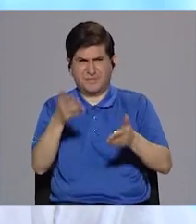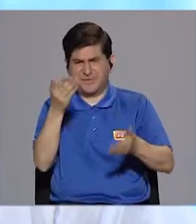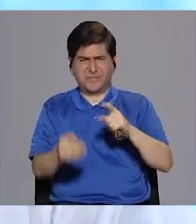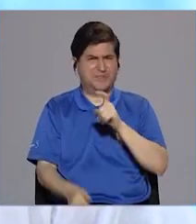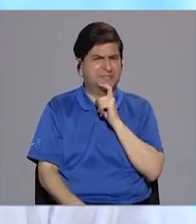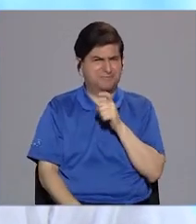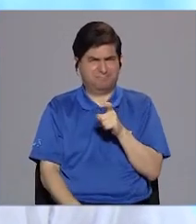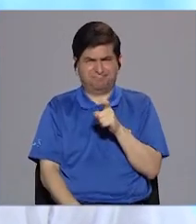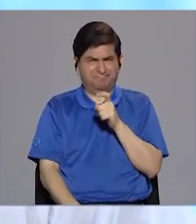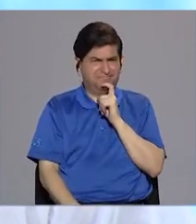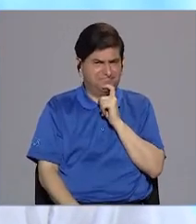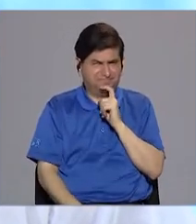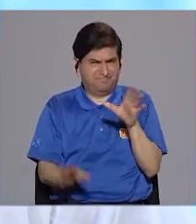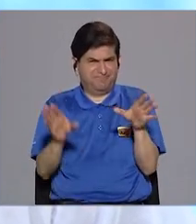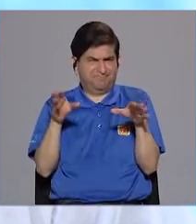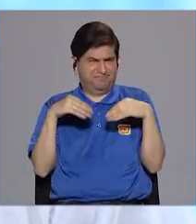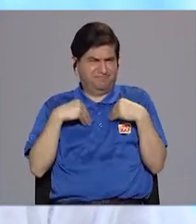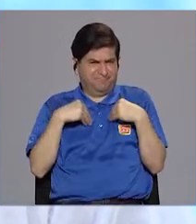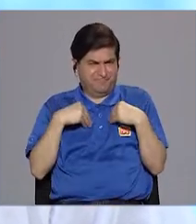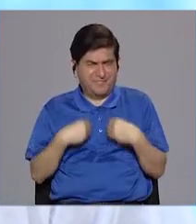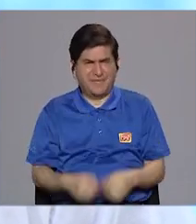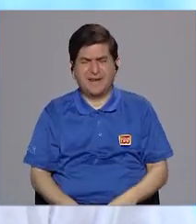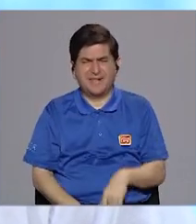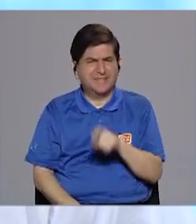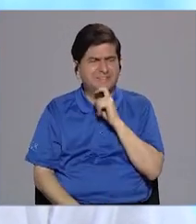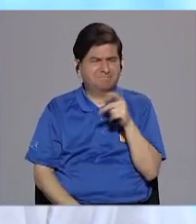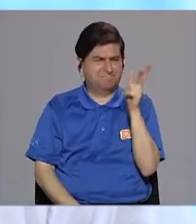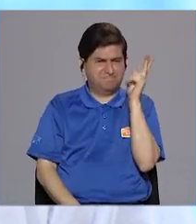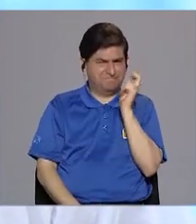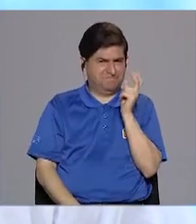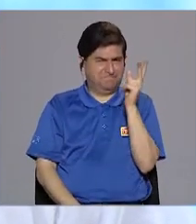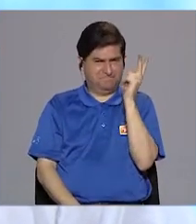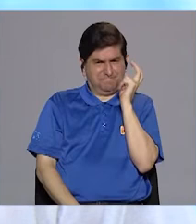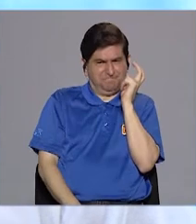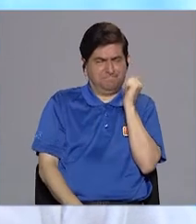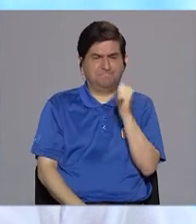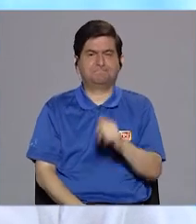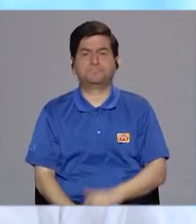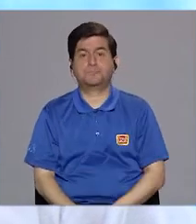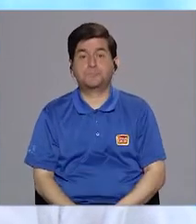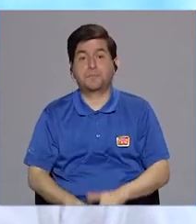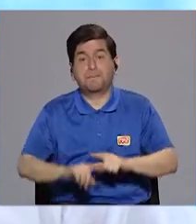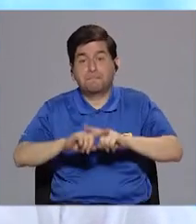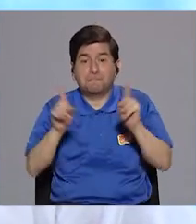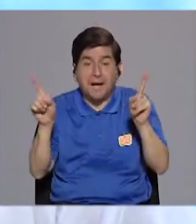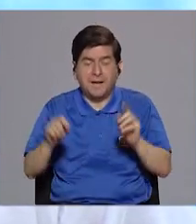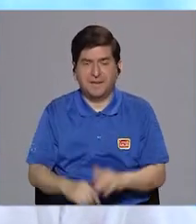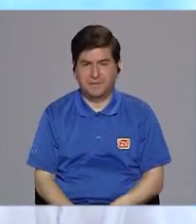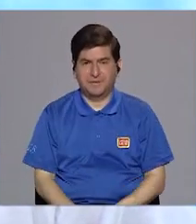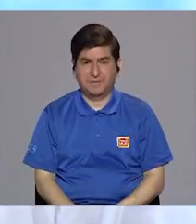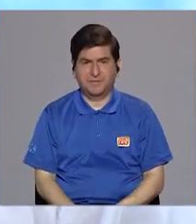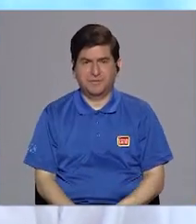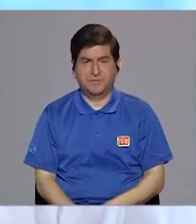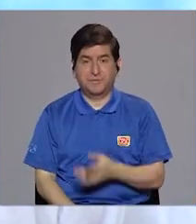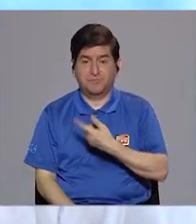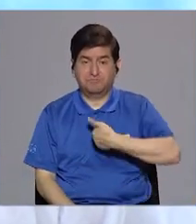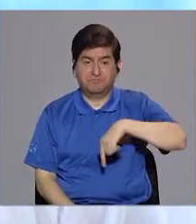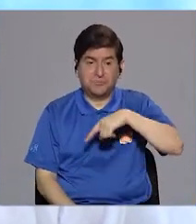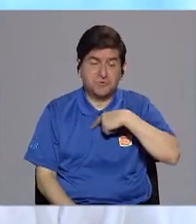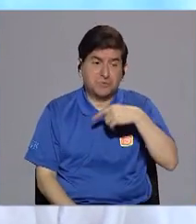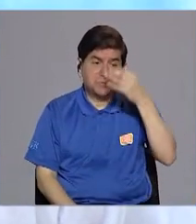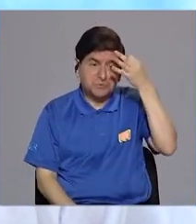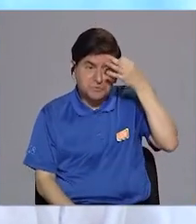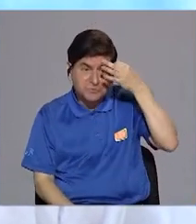le cuesta de aceptar, le cuesta de escuchar. Pero bueno, en este sentido, no sé,